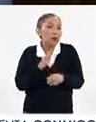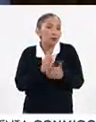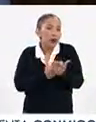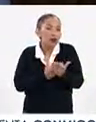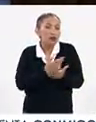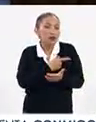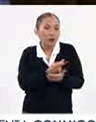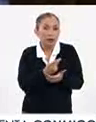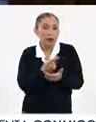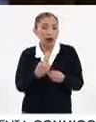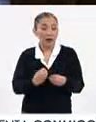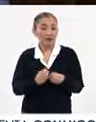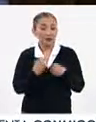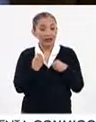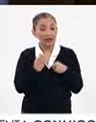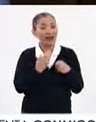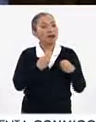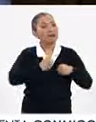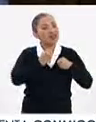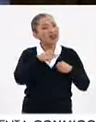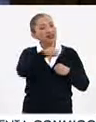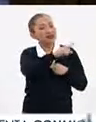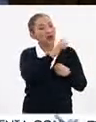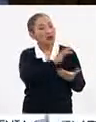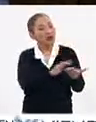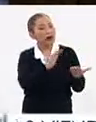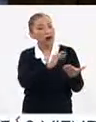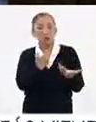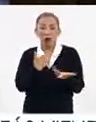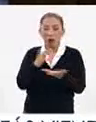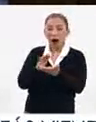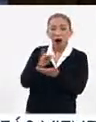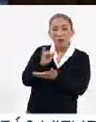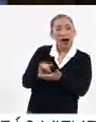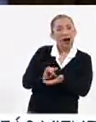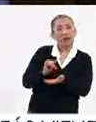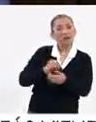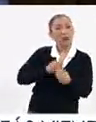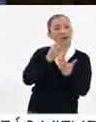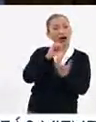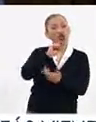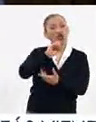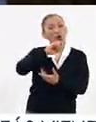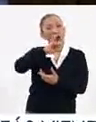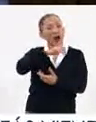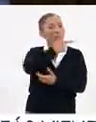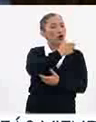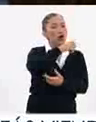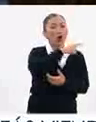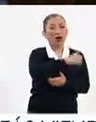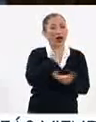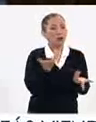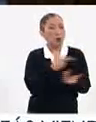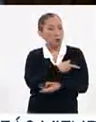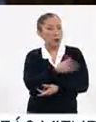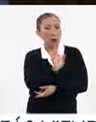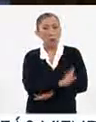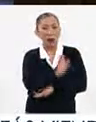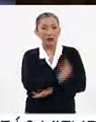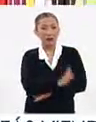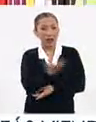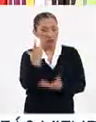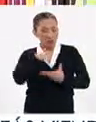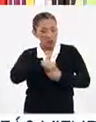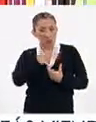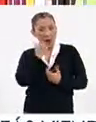como suele ser una vida, las vidas de gente que no lee el Quijote o que no lee los poemas de Sor Juana o de Góngora, de López Velarde, de Octavio Paz o de Fray Huerta,